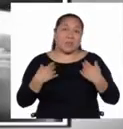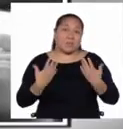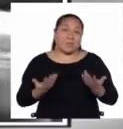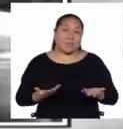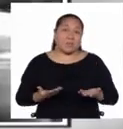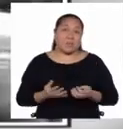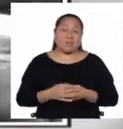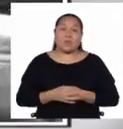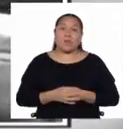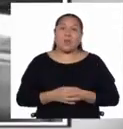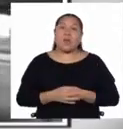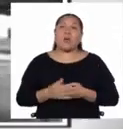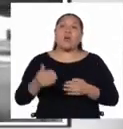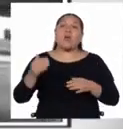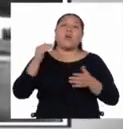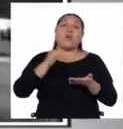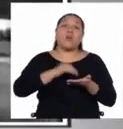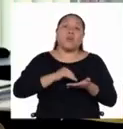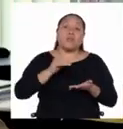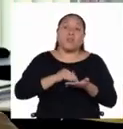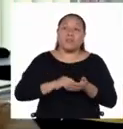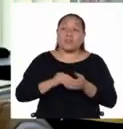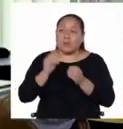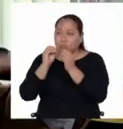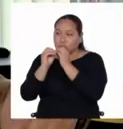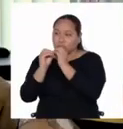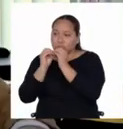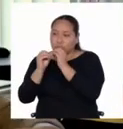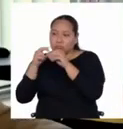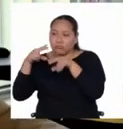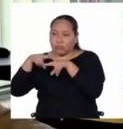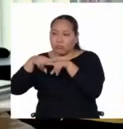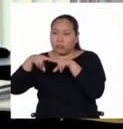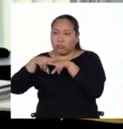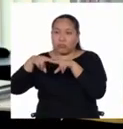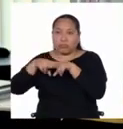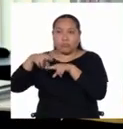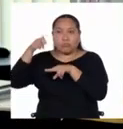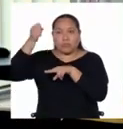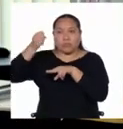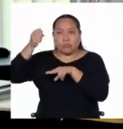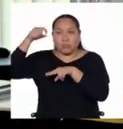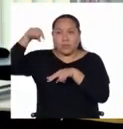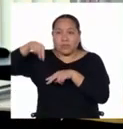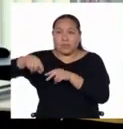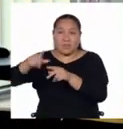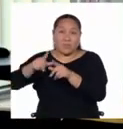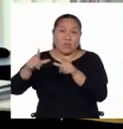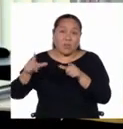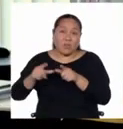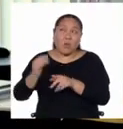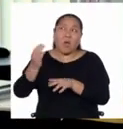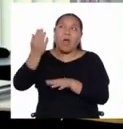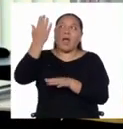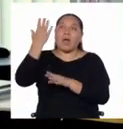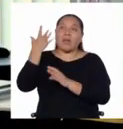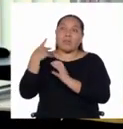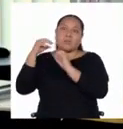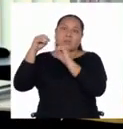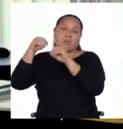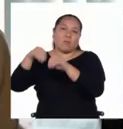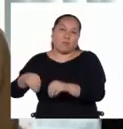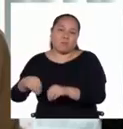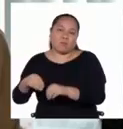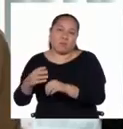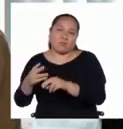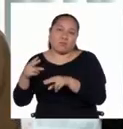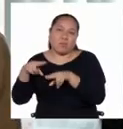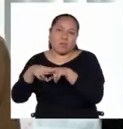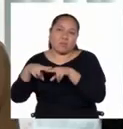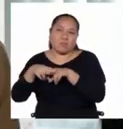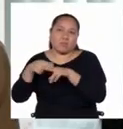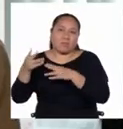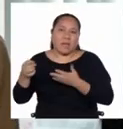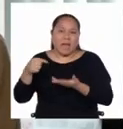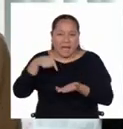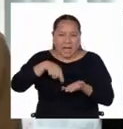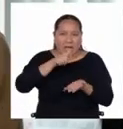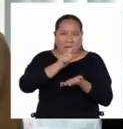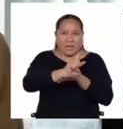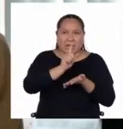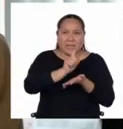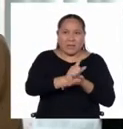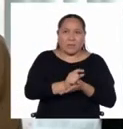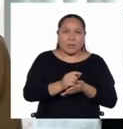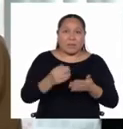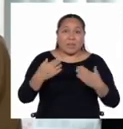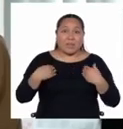que estamos reconstruyendo ferrocarriles donde antes tuvimos ferrocarriles. Y eso es de locos, ¿no? O sea, en la misma Lima